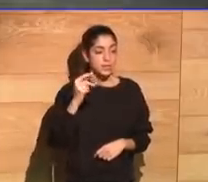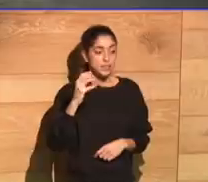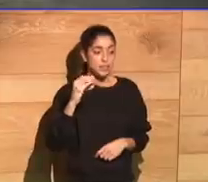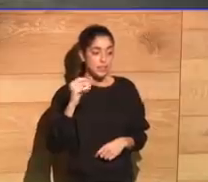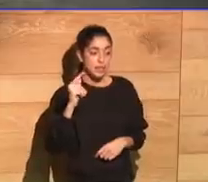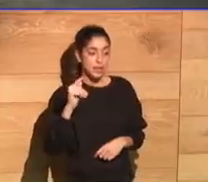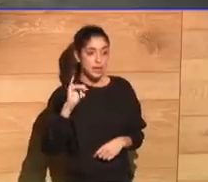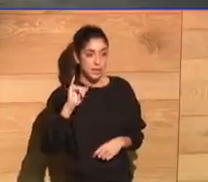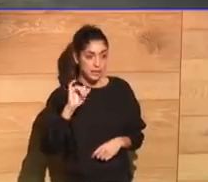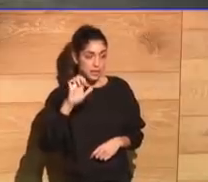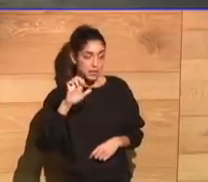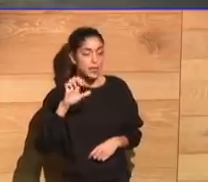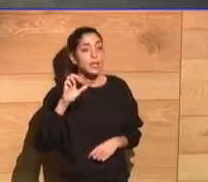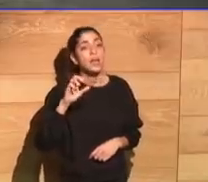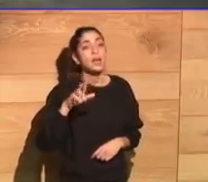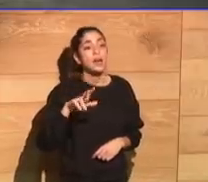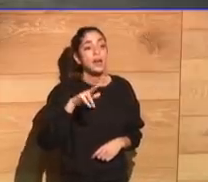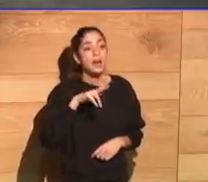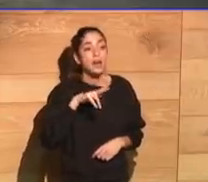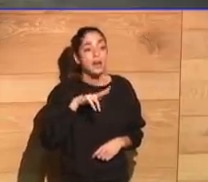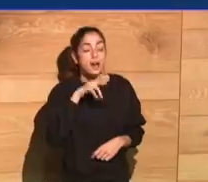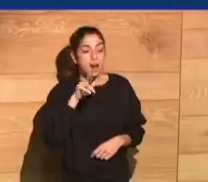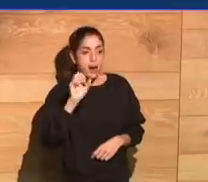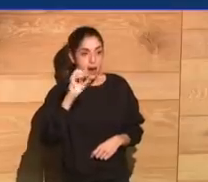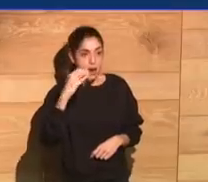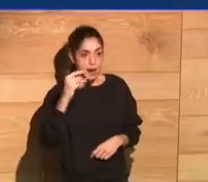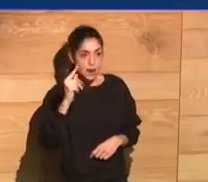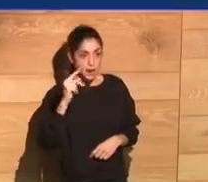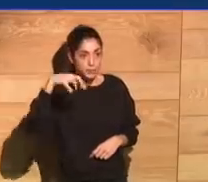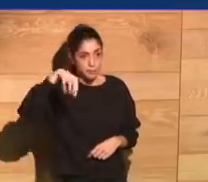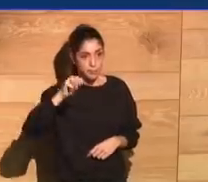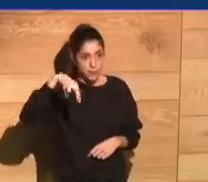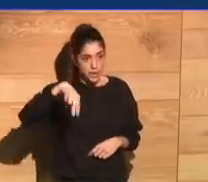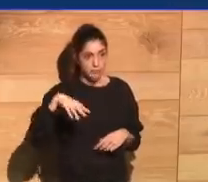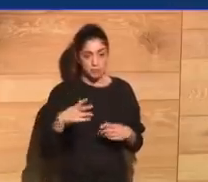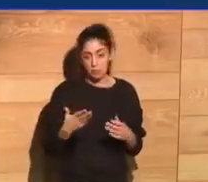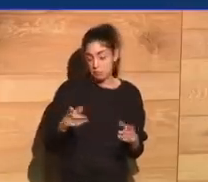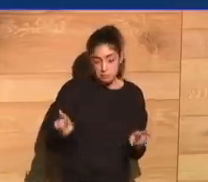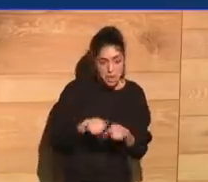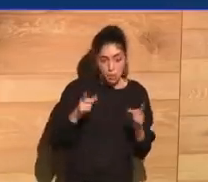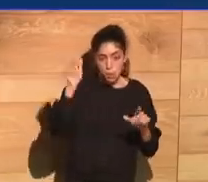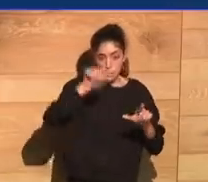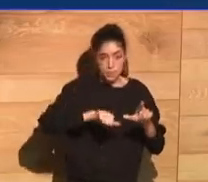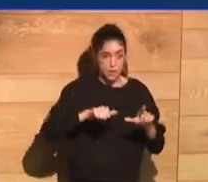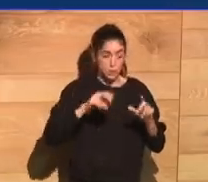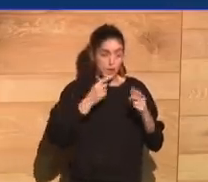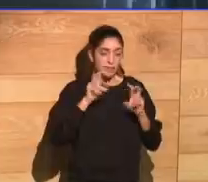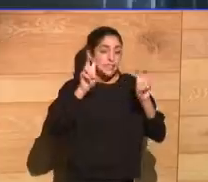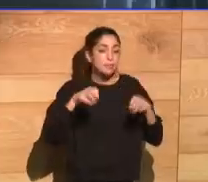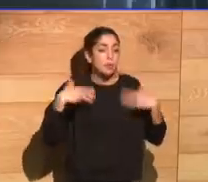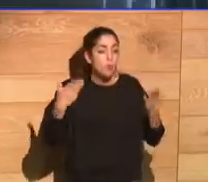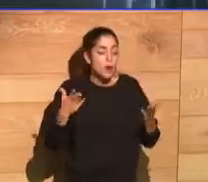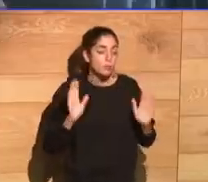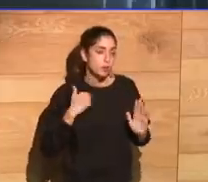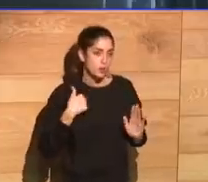dice es, me da igual Superman, no tengo ni idea de nada, pero voy a hacer una película con Marlon Brando, aquí estoy, ¿no? Eso es lo que mira,